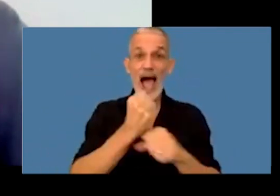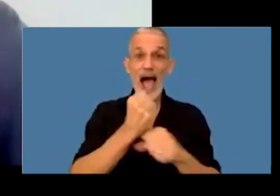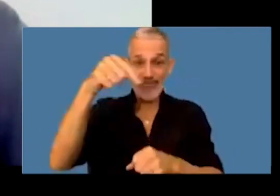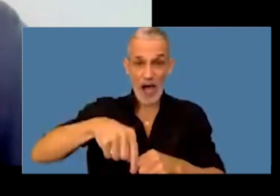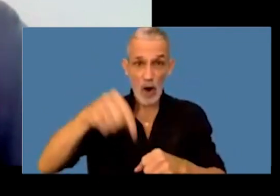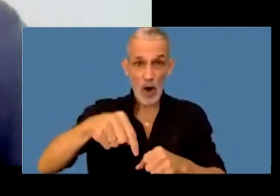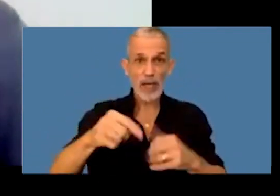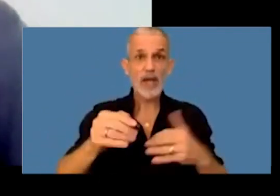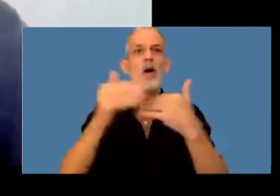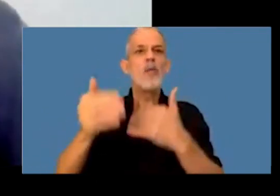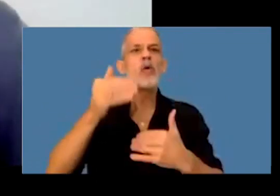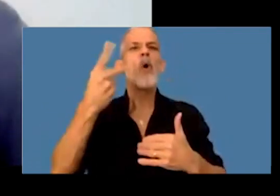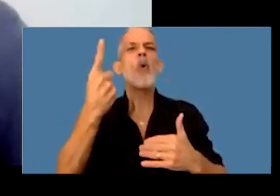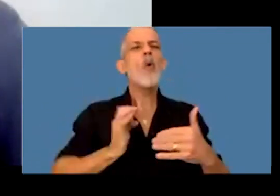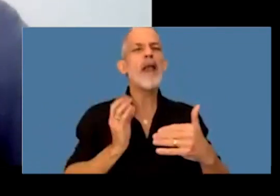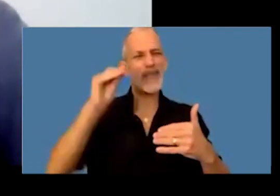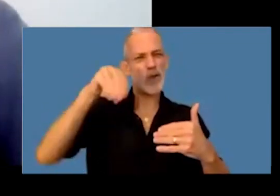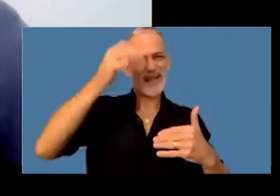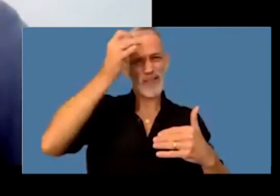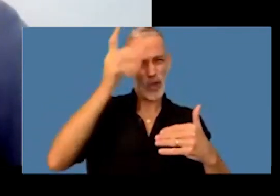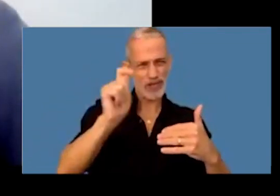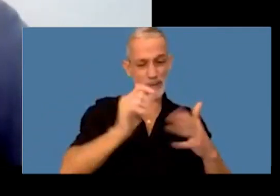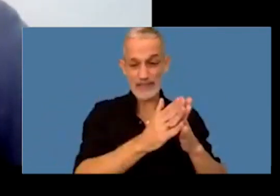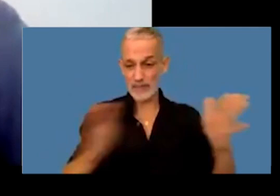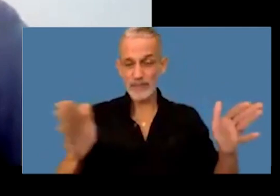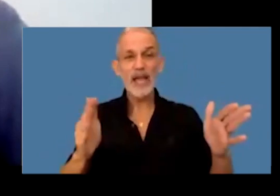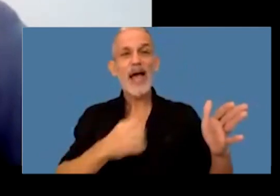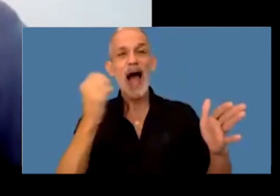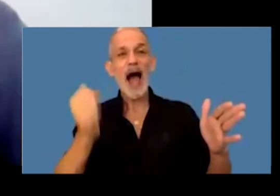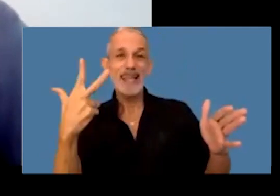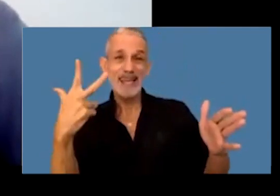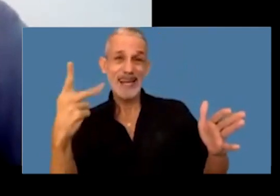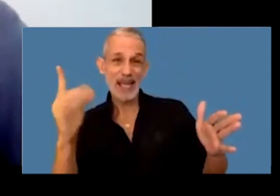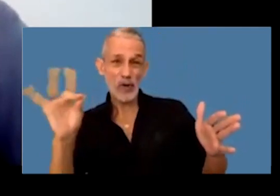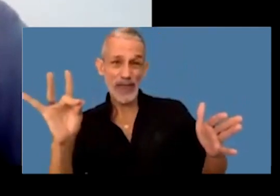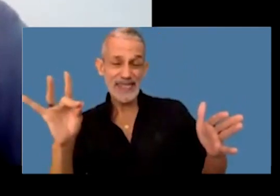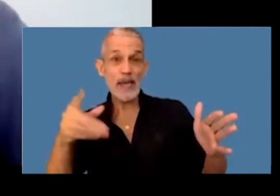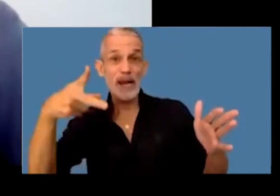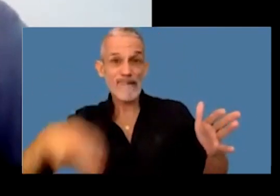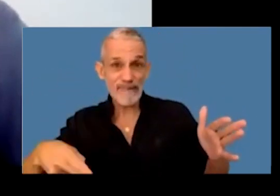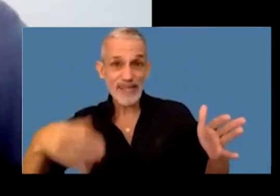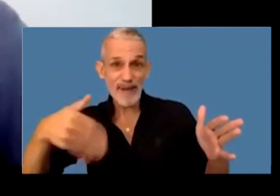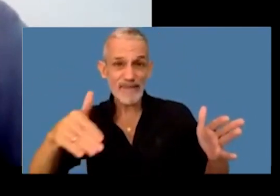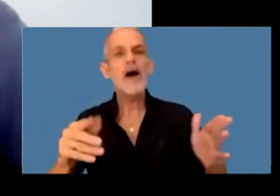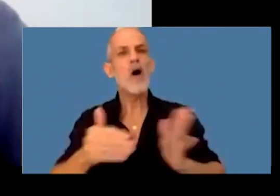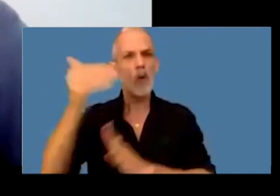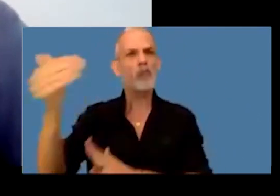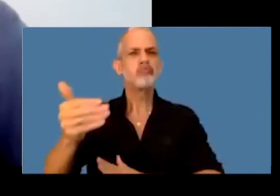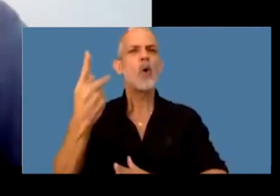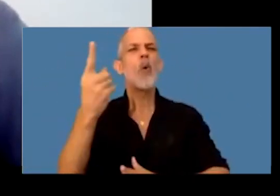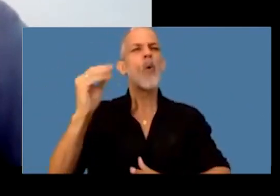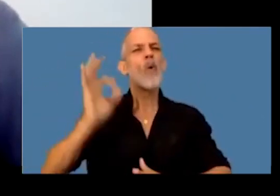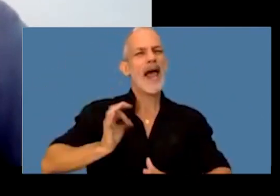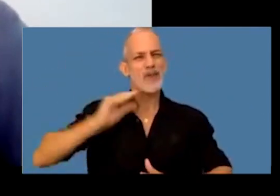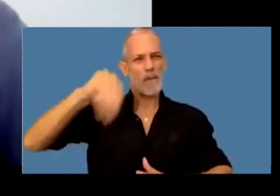prorrogan 12 meses más, y los que van a vencer hasta el 31 de diciembre del 2021 también se prorrogan por 12 meses